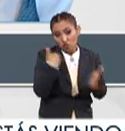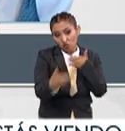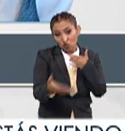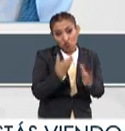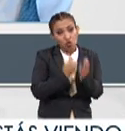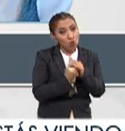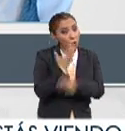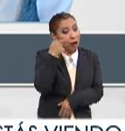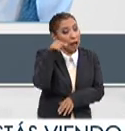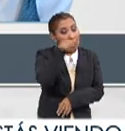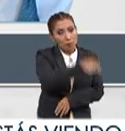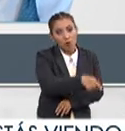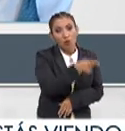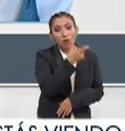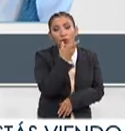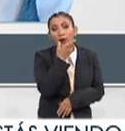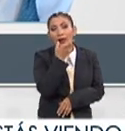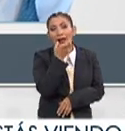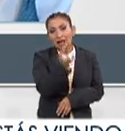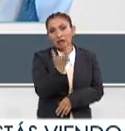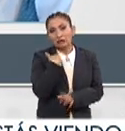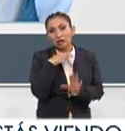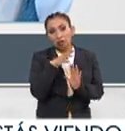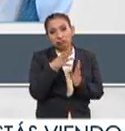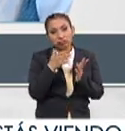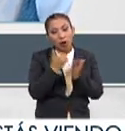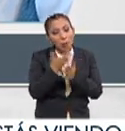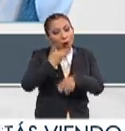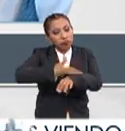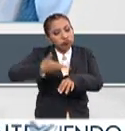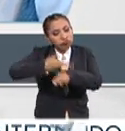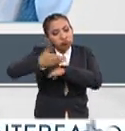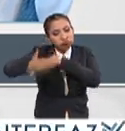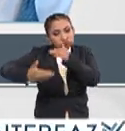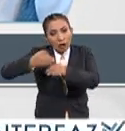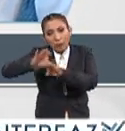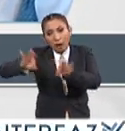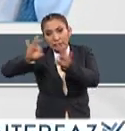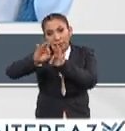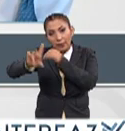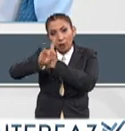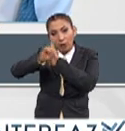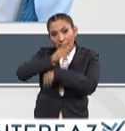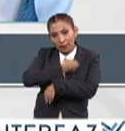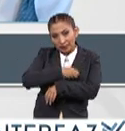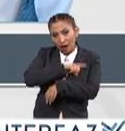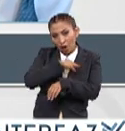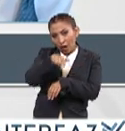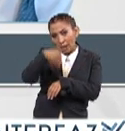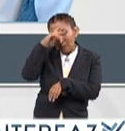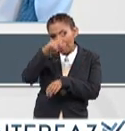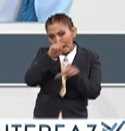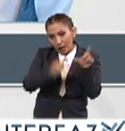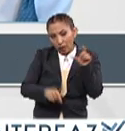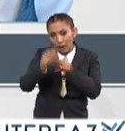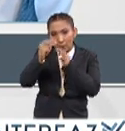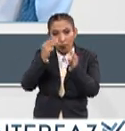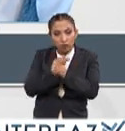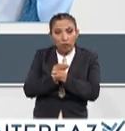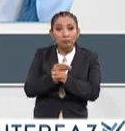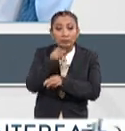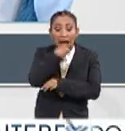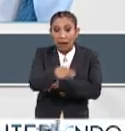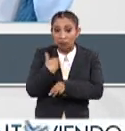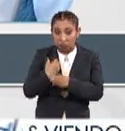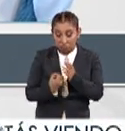novedoso, que va dando una solución importante a los problemas de salud en nuestro México, en nuestro mundo, y